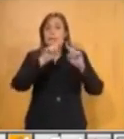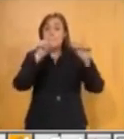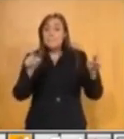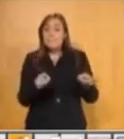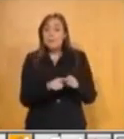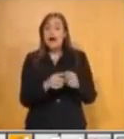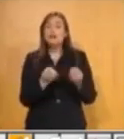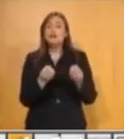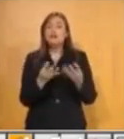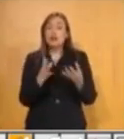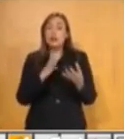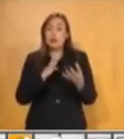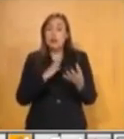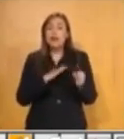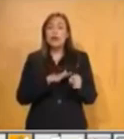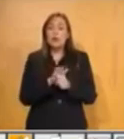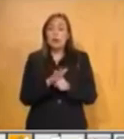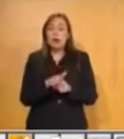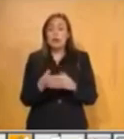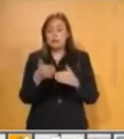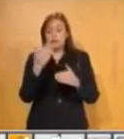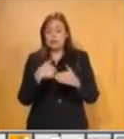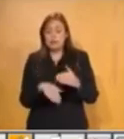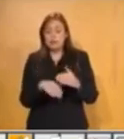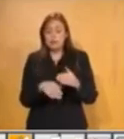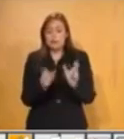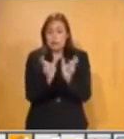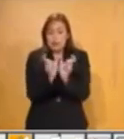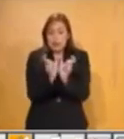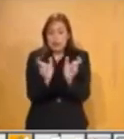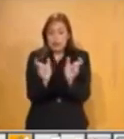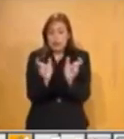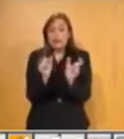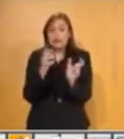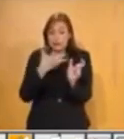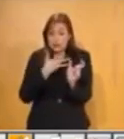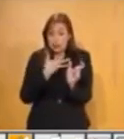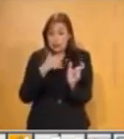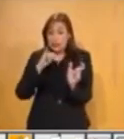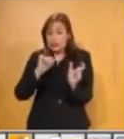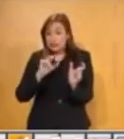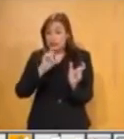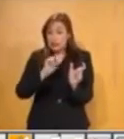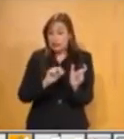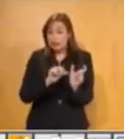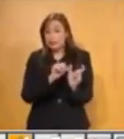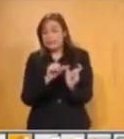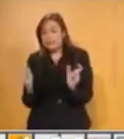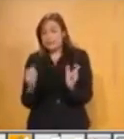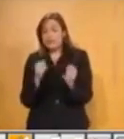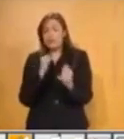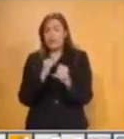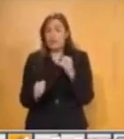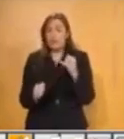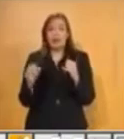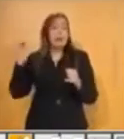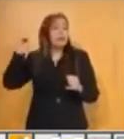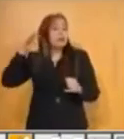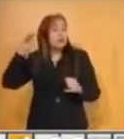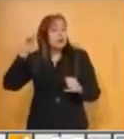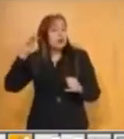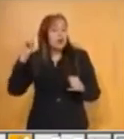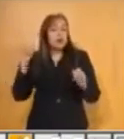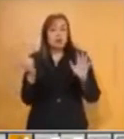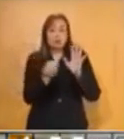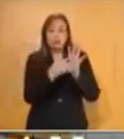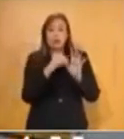tú decides si va a tener gutters, es decir, los espacios entre los paneles. Y por último, the onomatopeias. Por último, las